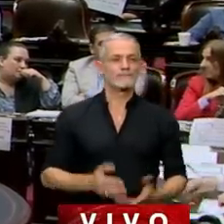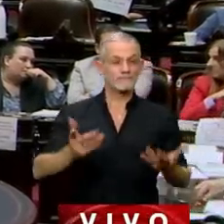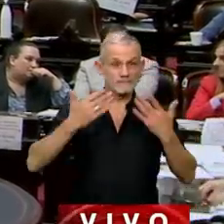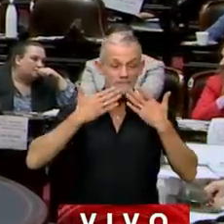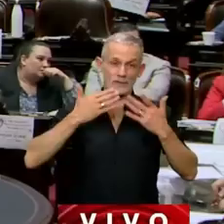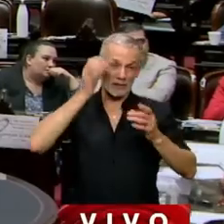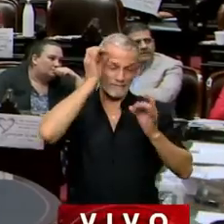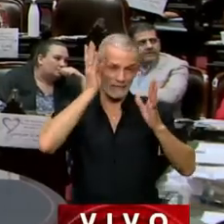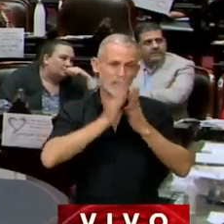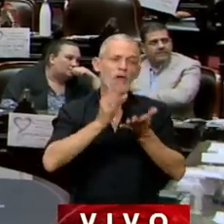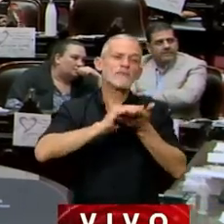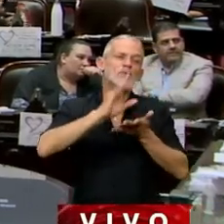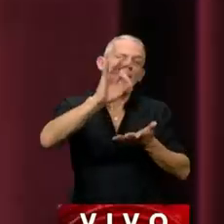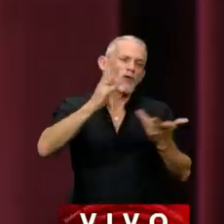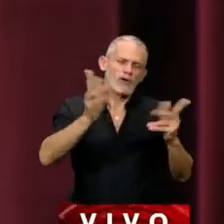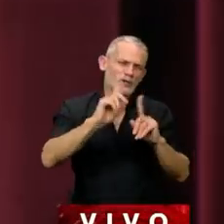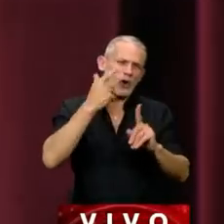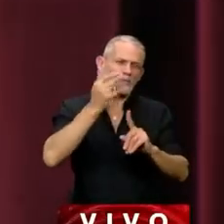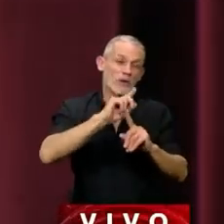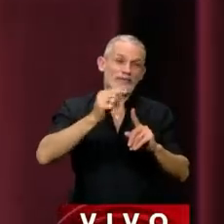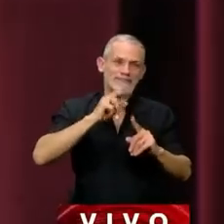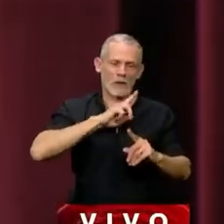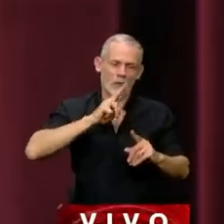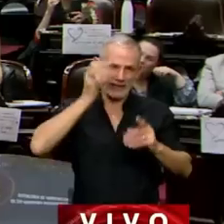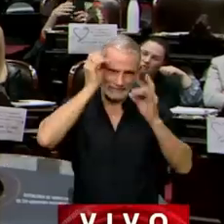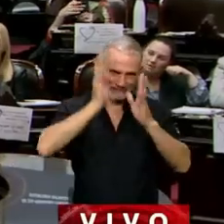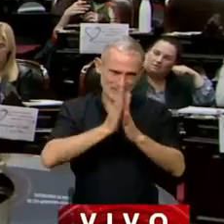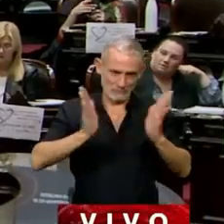Gracias. Perdón, no, está bien, está perdón, bien, presidente, diputada. No se preocupe.